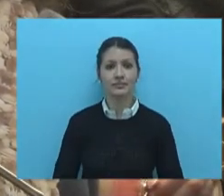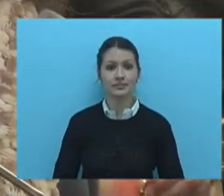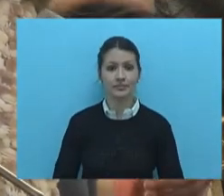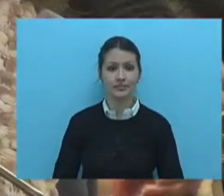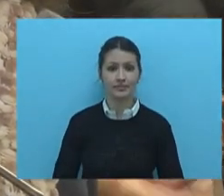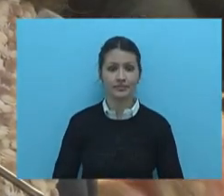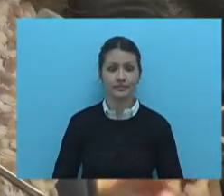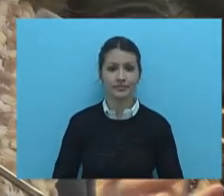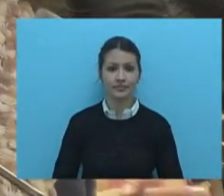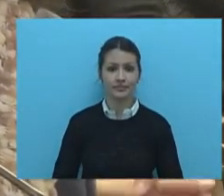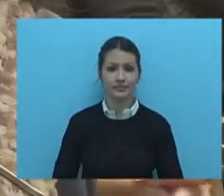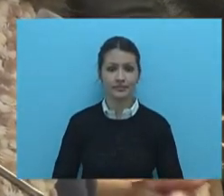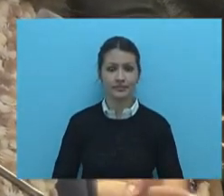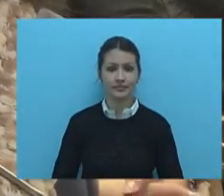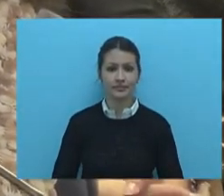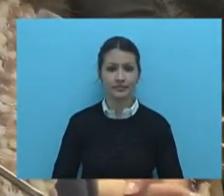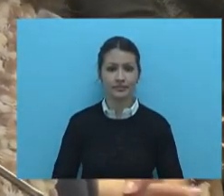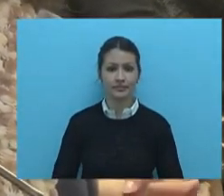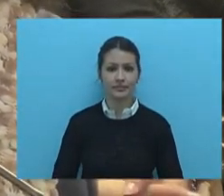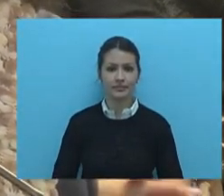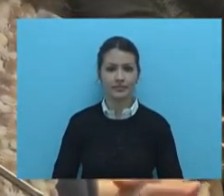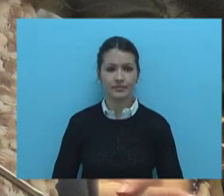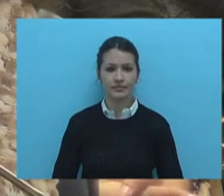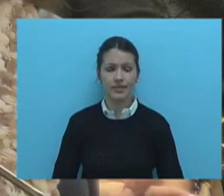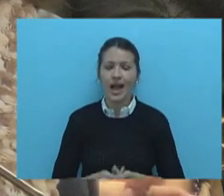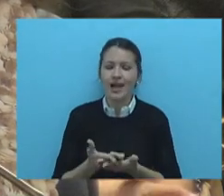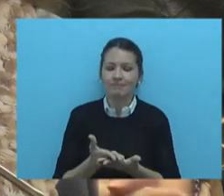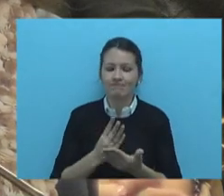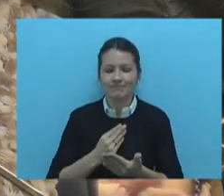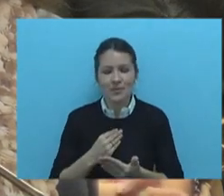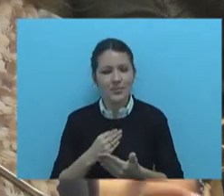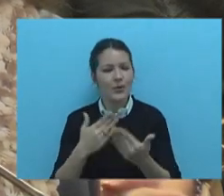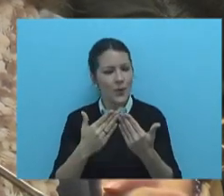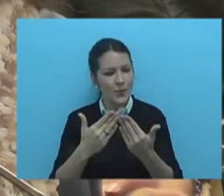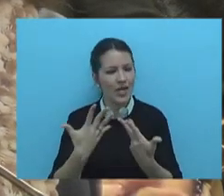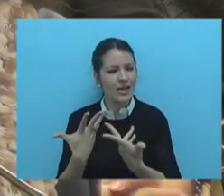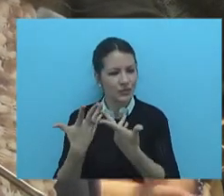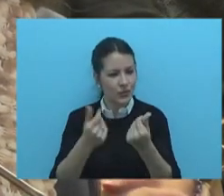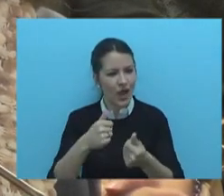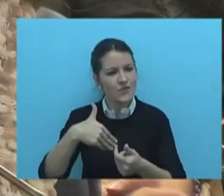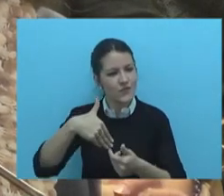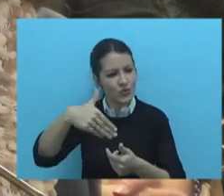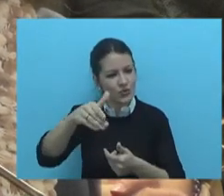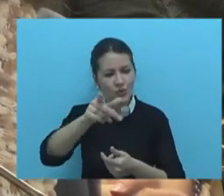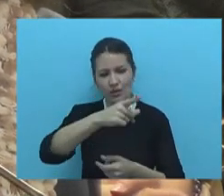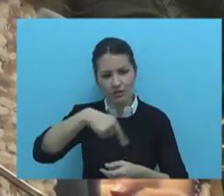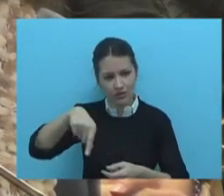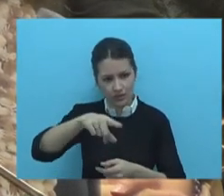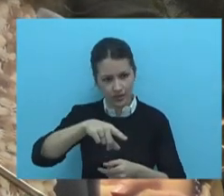Ojalá que esto que estamos viviendo esta mañana les sirva para el futuro de ustedes, no solo para